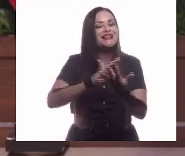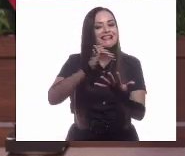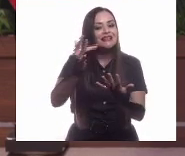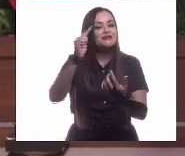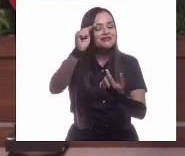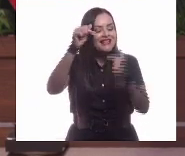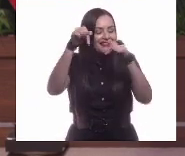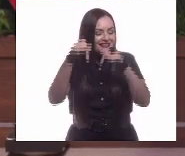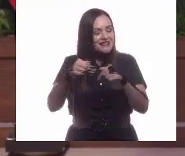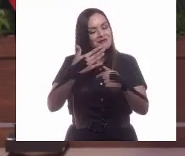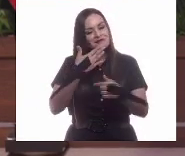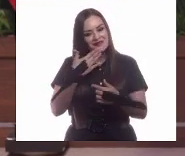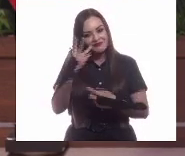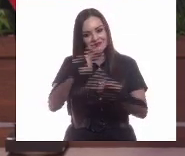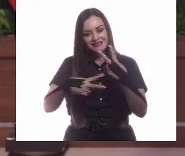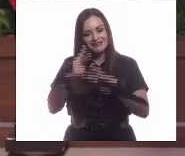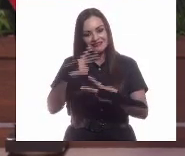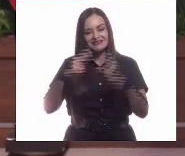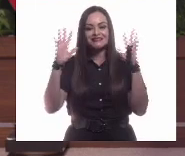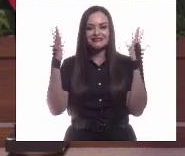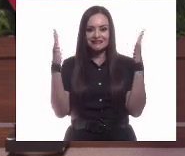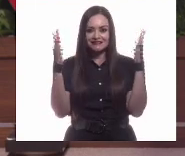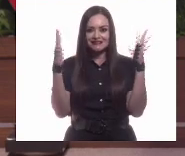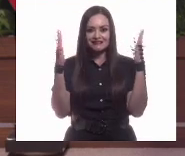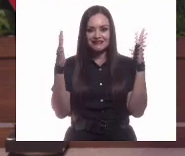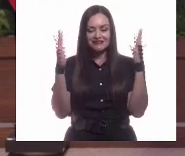el que estén el día de hoy aquí.